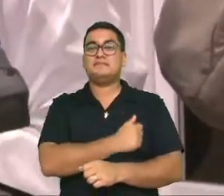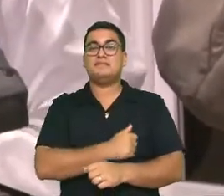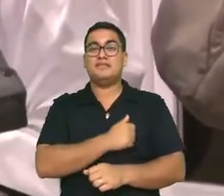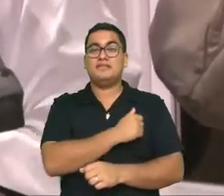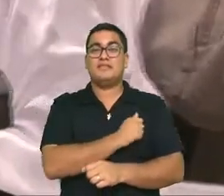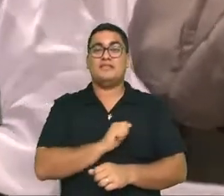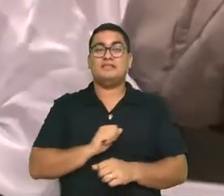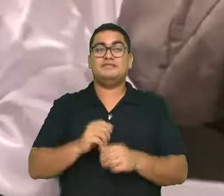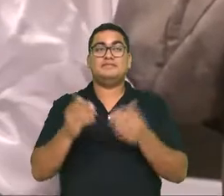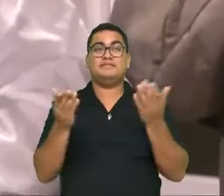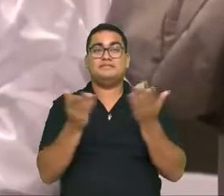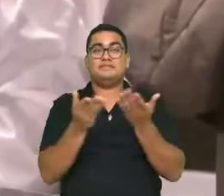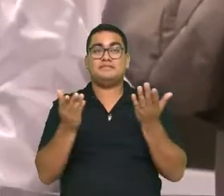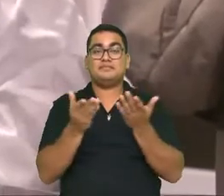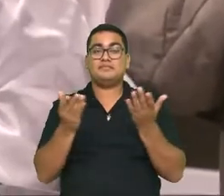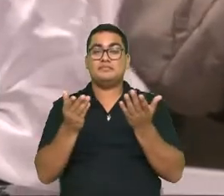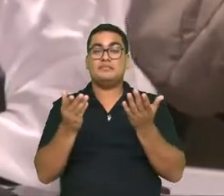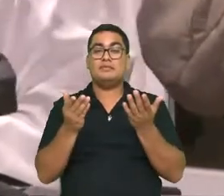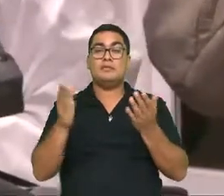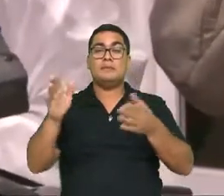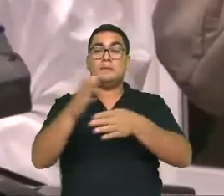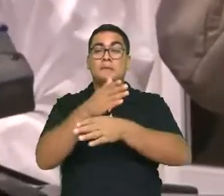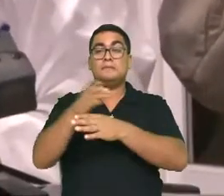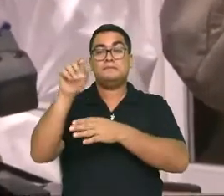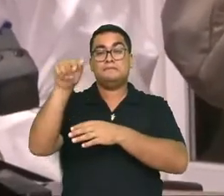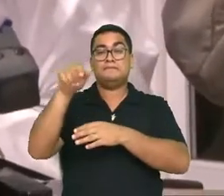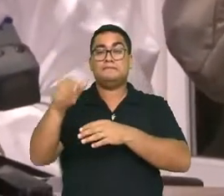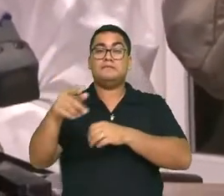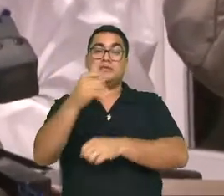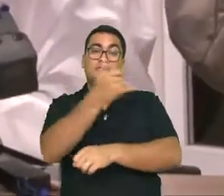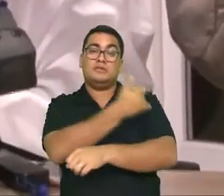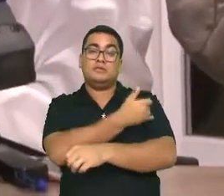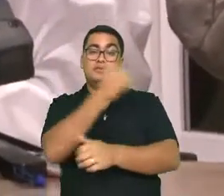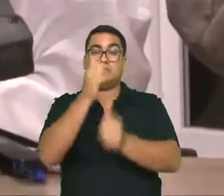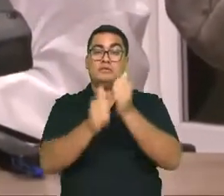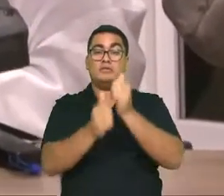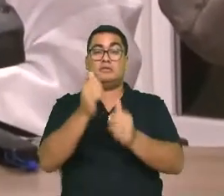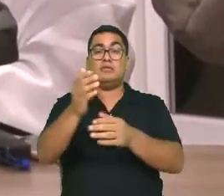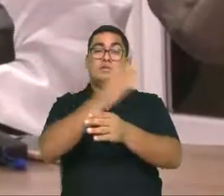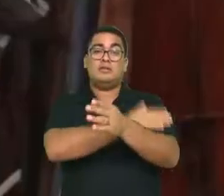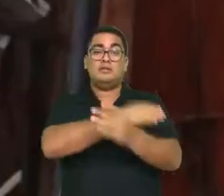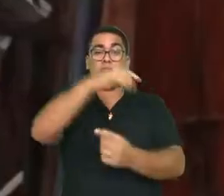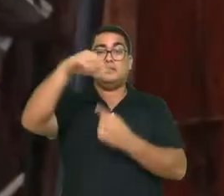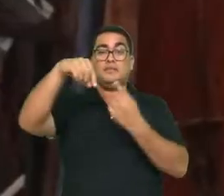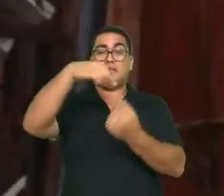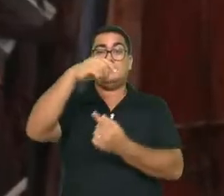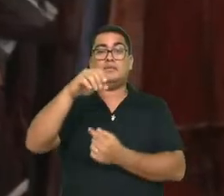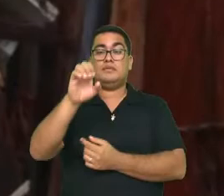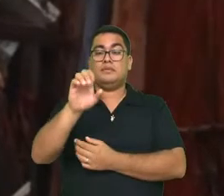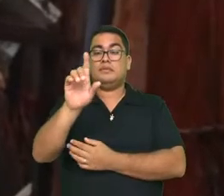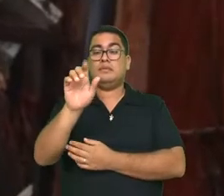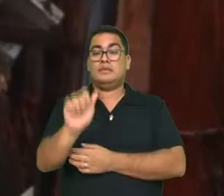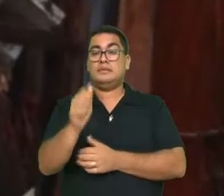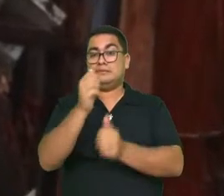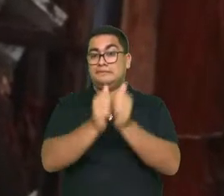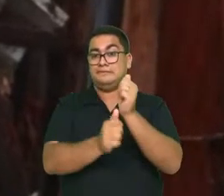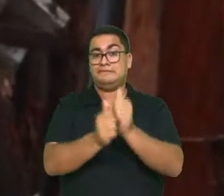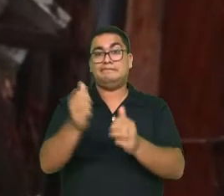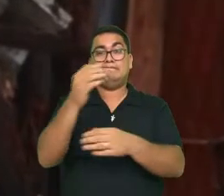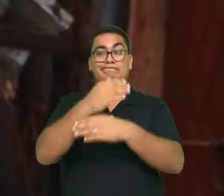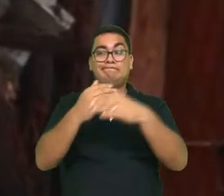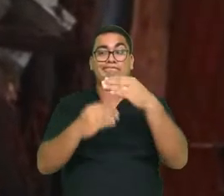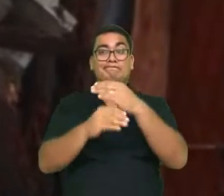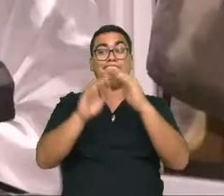la aclaración de que este hospital también se vio afectado por el huracán Eta, y esto viene a sumar más daños a esta